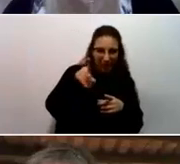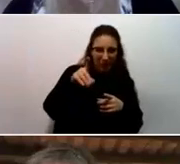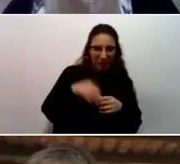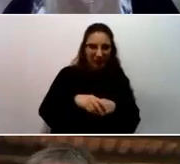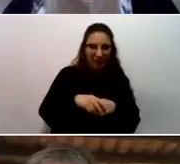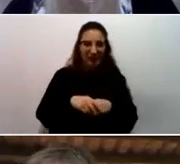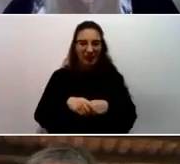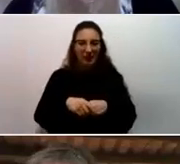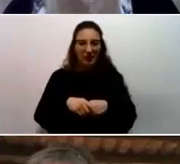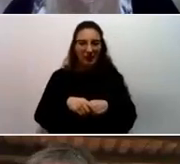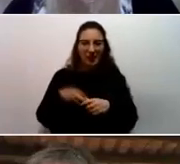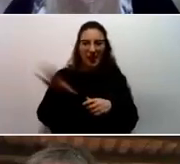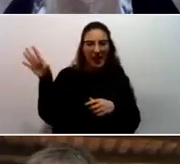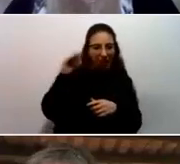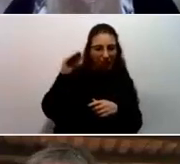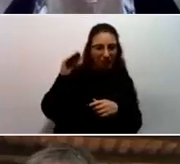¿Ustedes me escuchan?